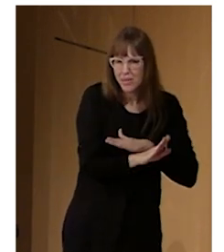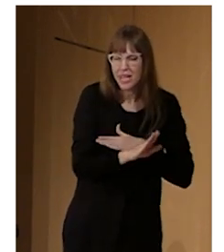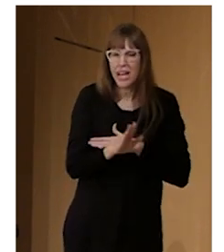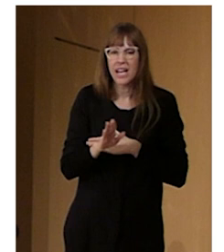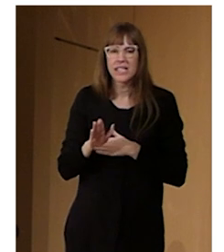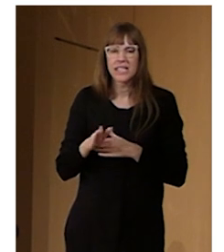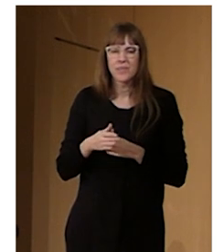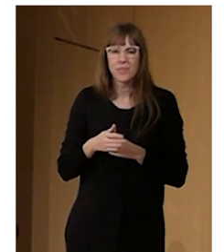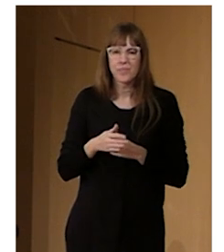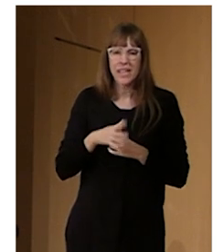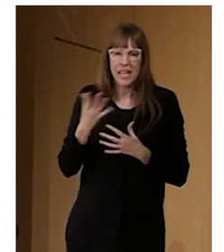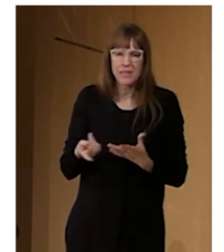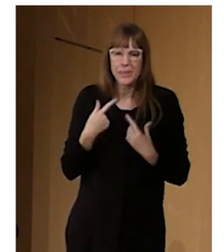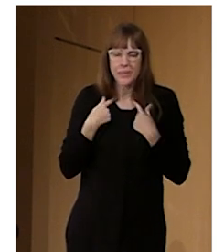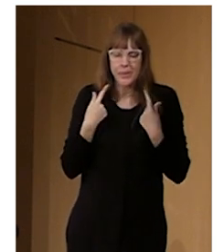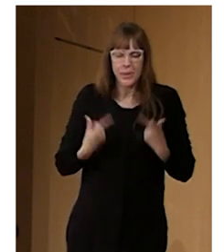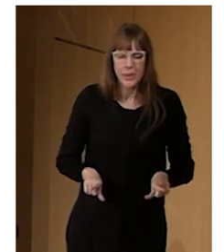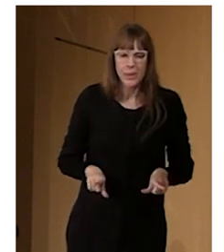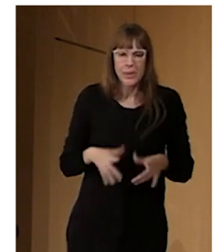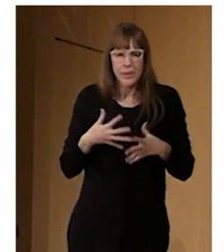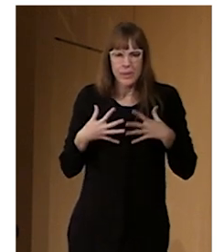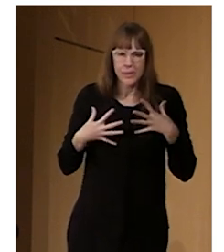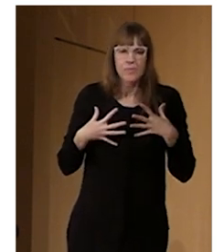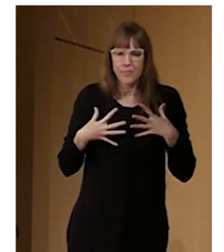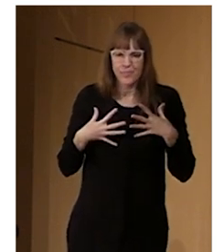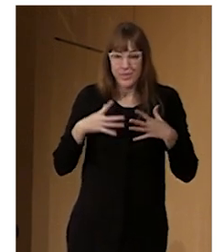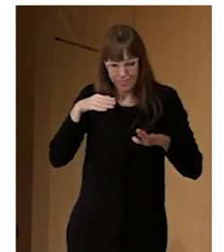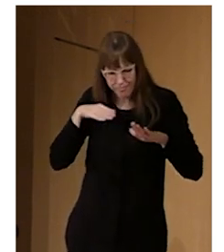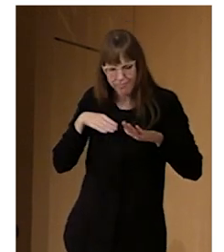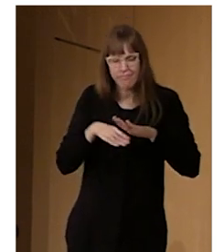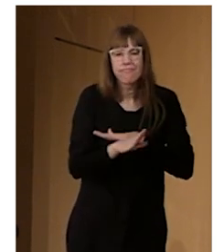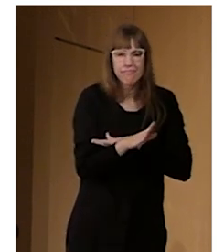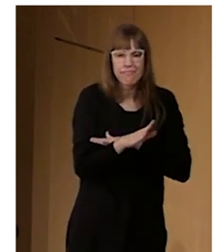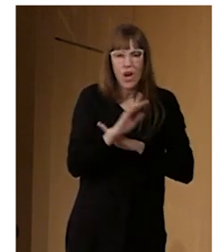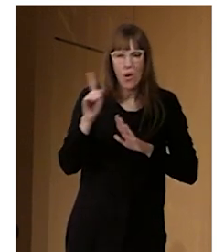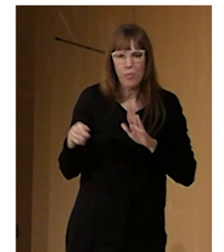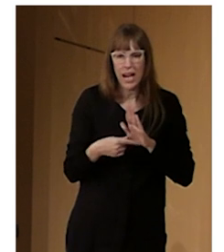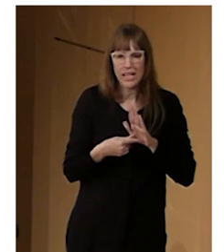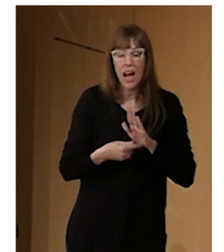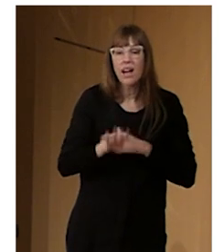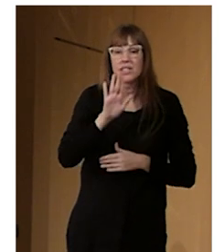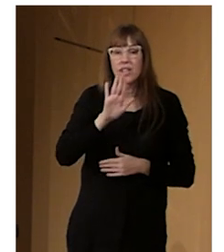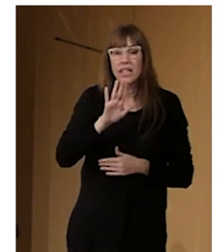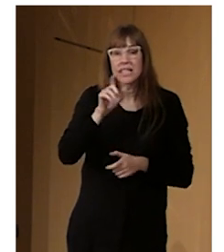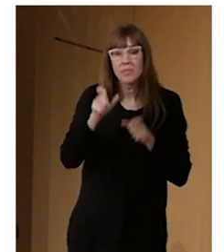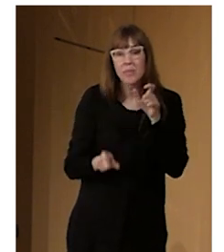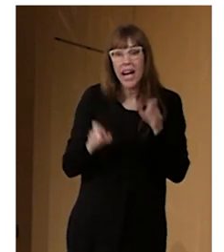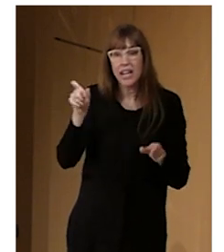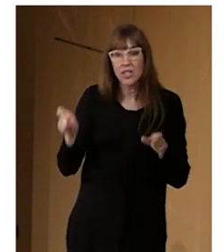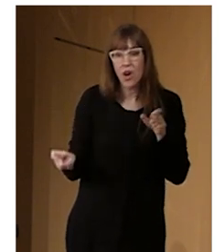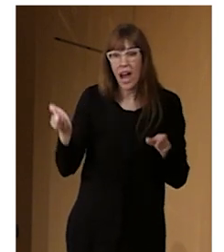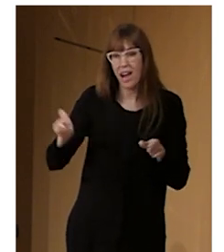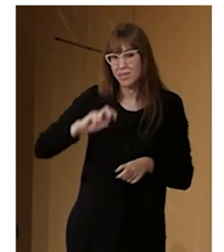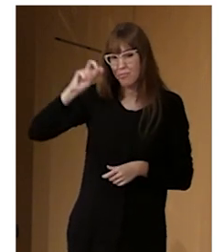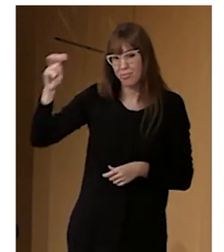eh frustración o dificultad es decir que prevemos desde el principio la variabilidad inmensa no de personas que pueden venir